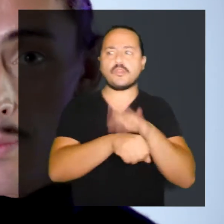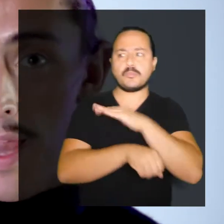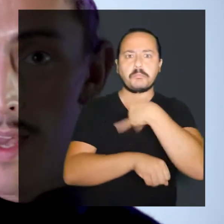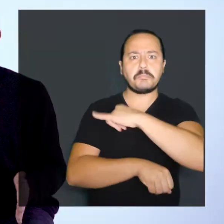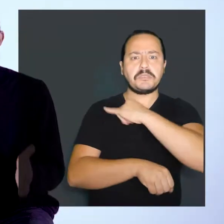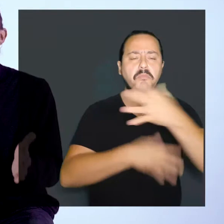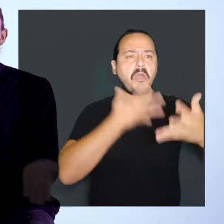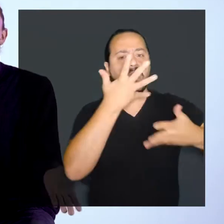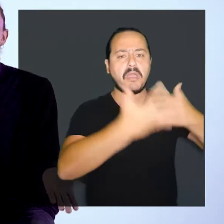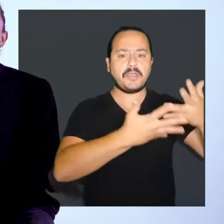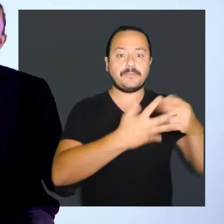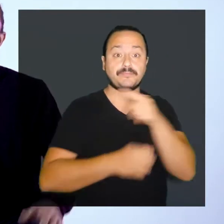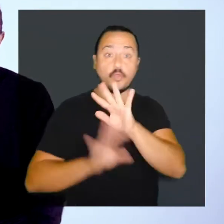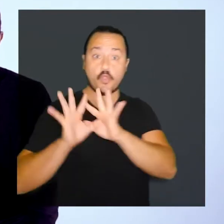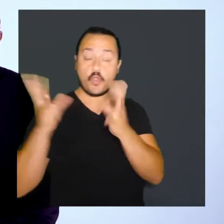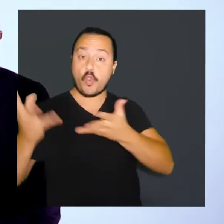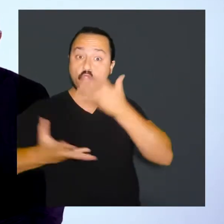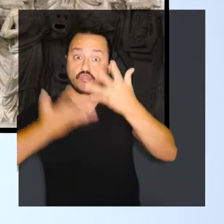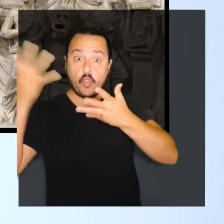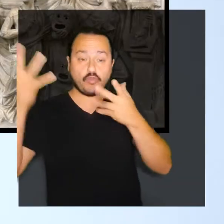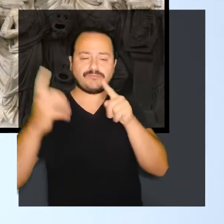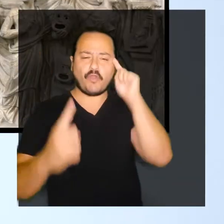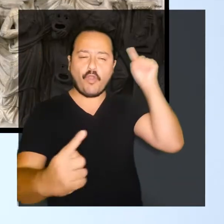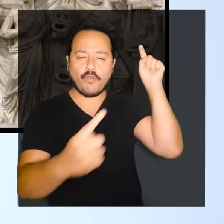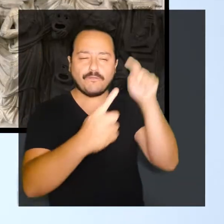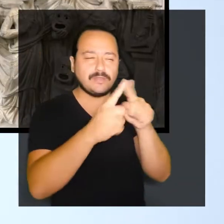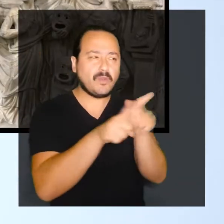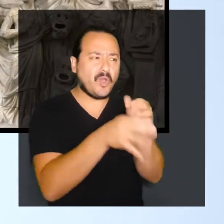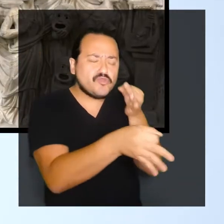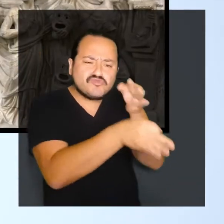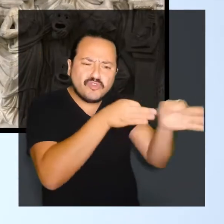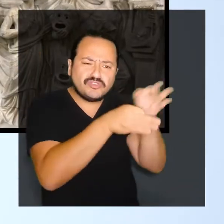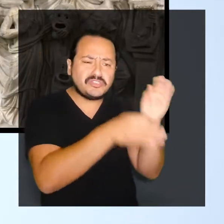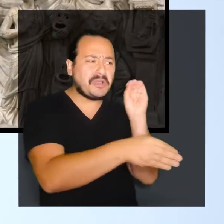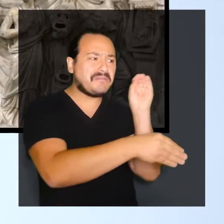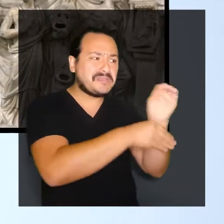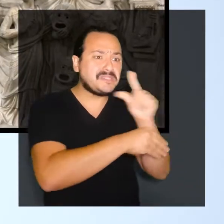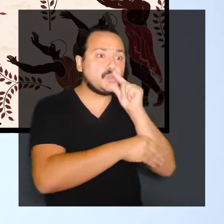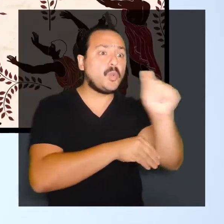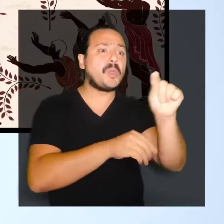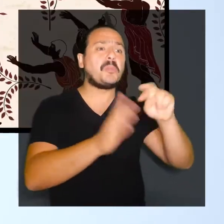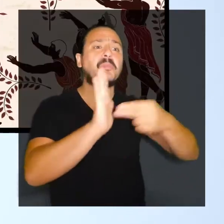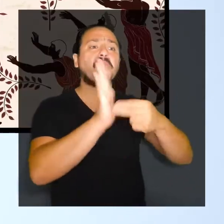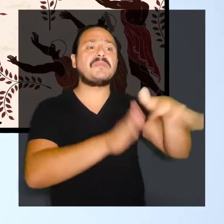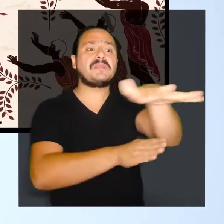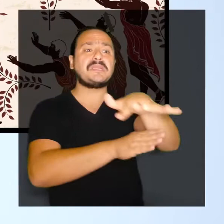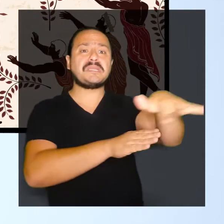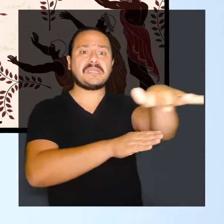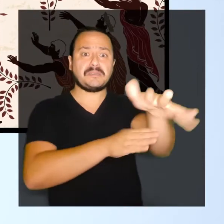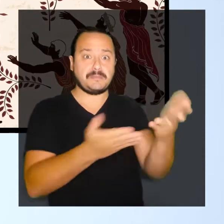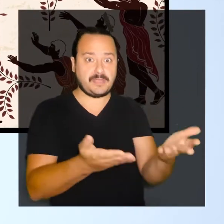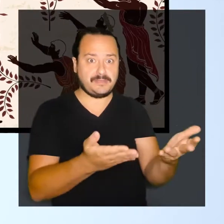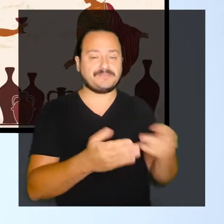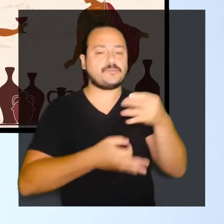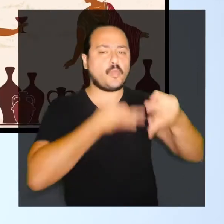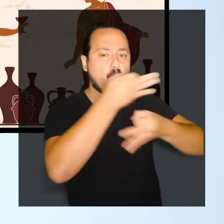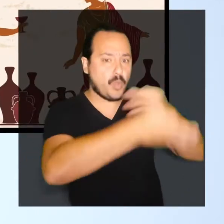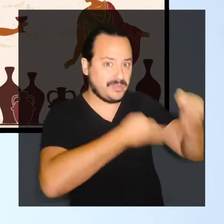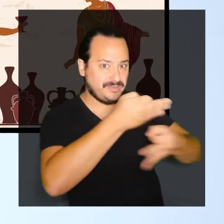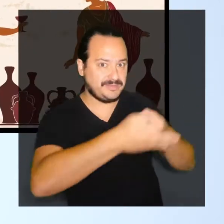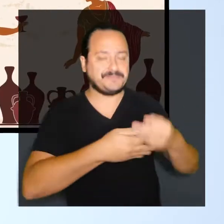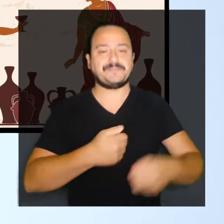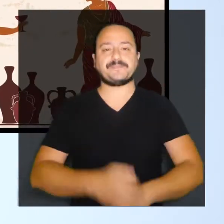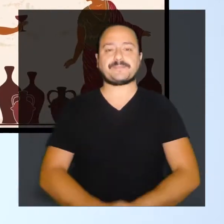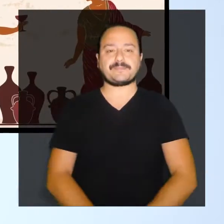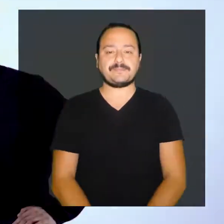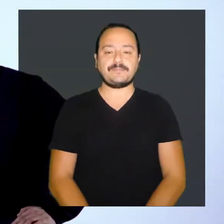actor principal, comentando lo que el actor narraba. El coro cumplía la función de aconsejar o advertir al personaje lo que en un